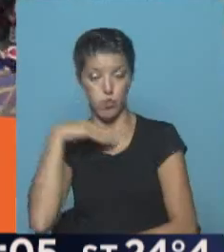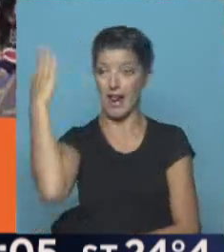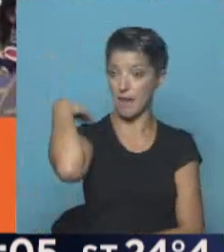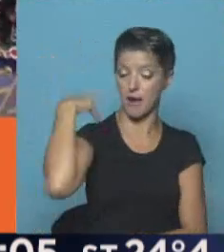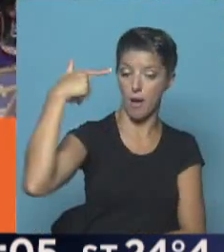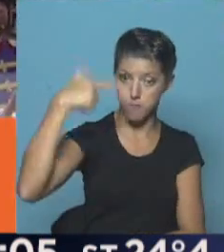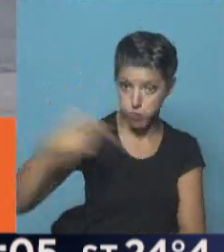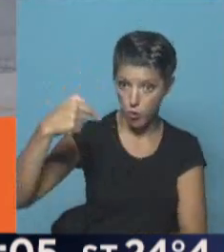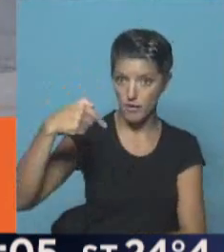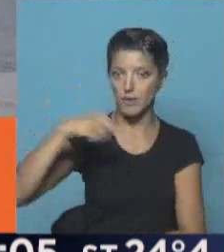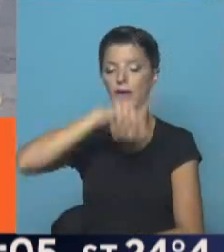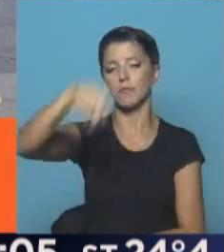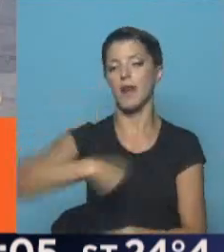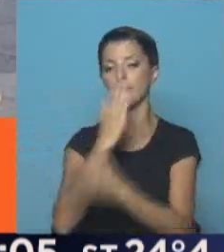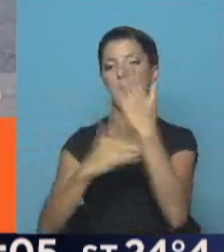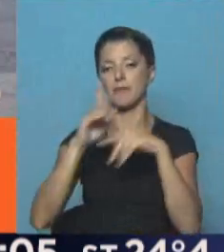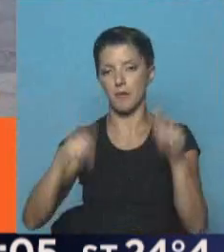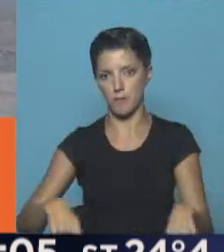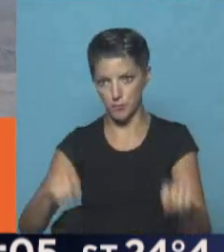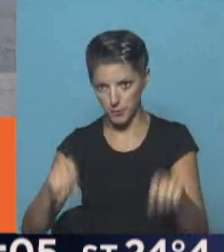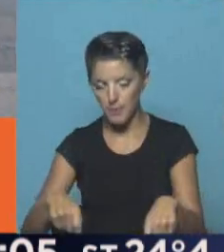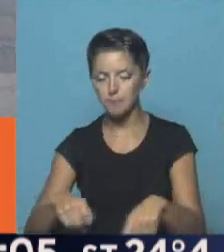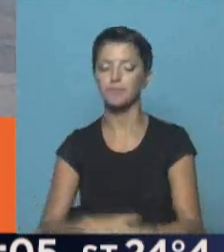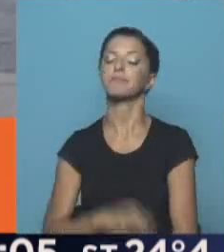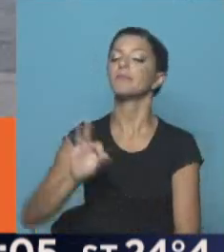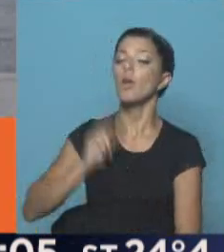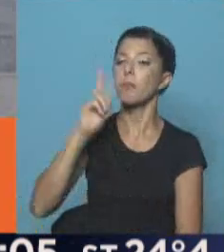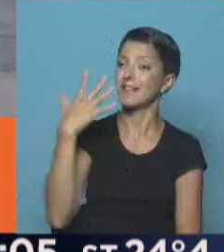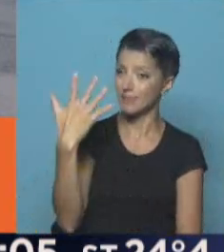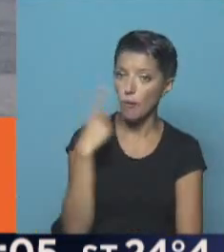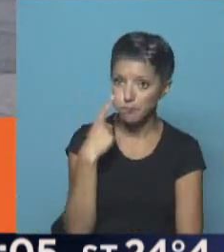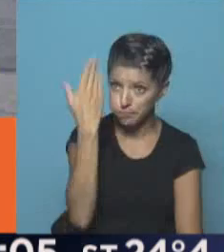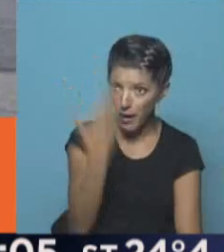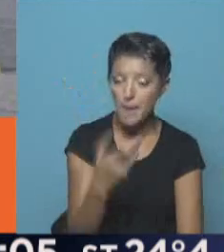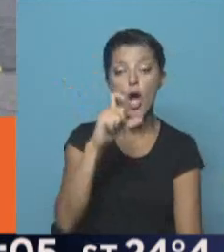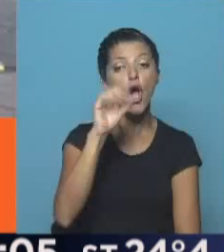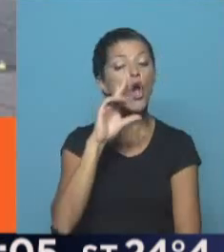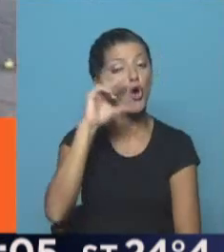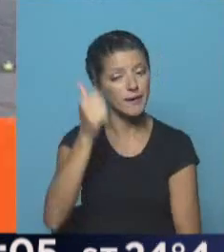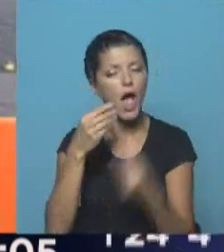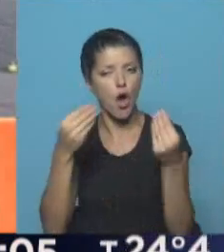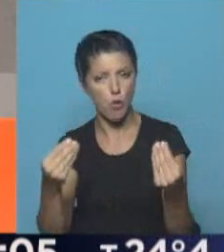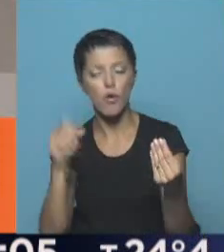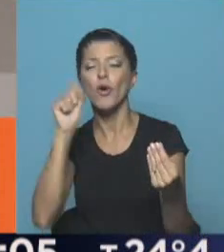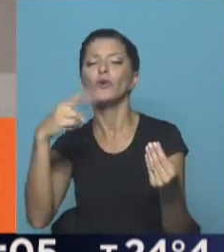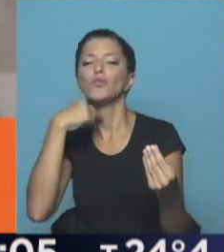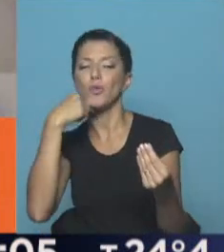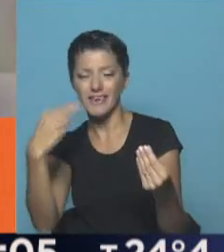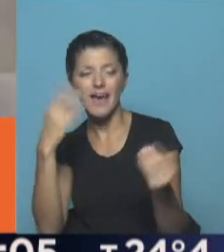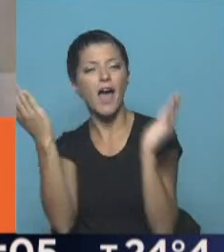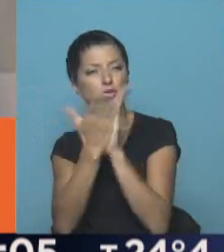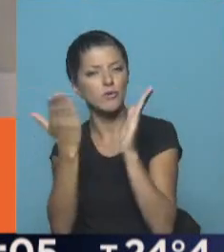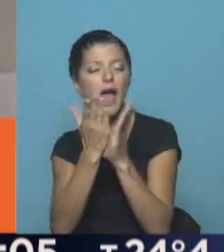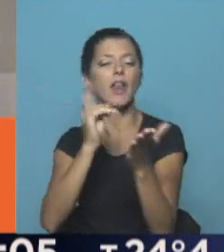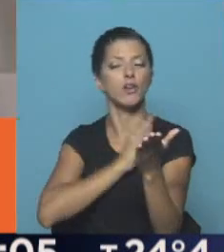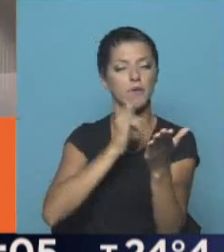espalda y queda lisiado. En 2005 lo conoce a Rafael Correa, lo conoce a través de una hija, la hija de él que estudiaba en la